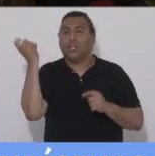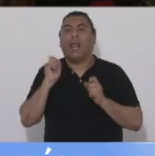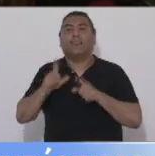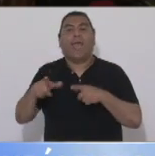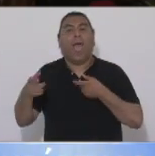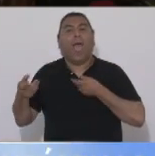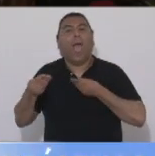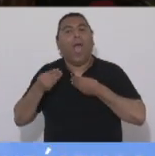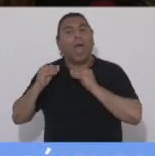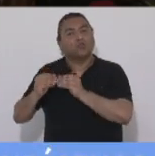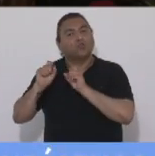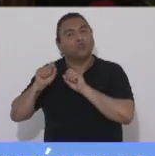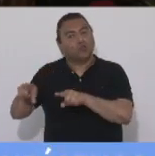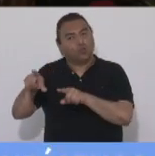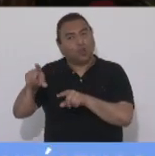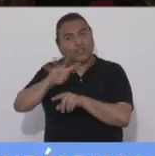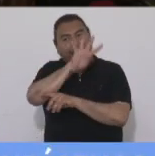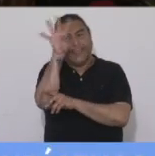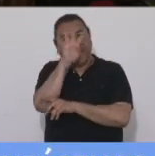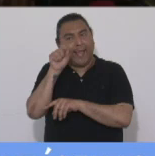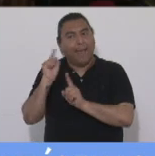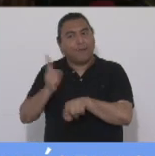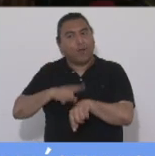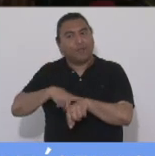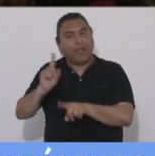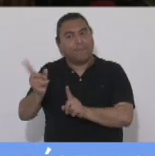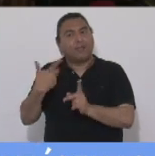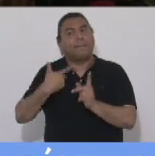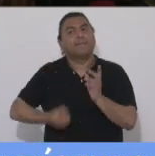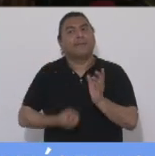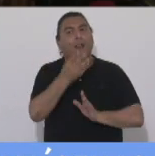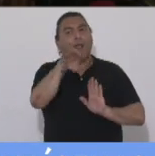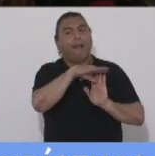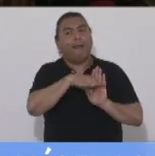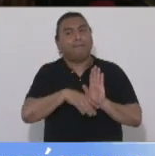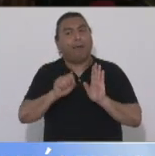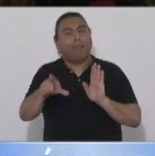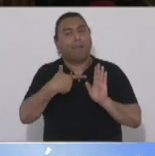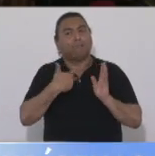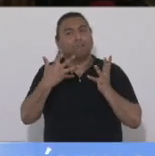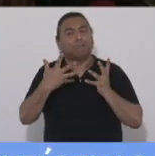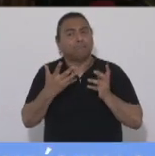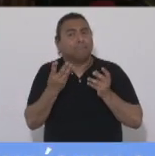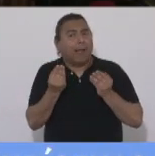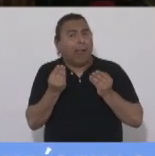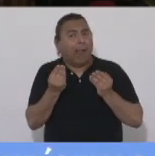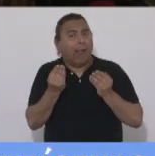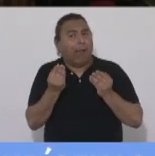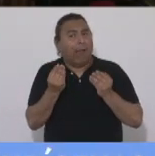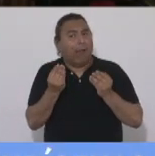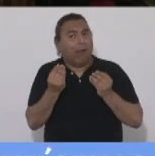al mismo tiempo se establecieron un esquema de programas a través de los cuales